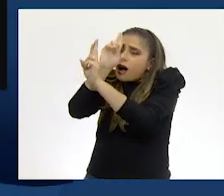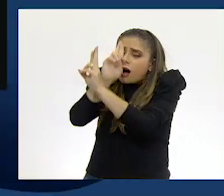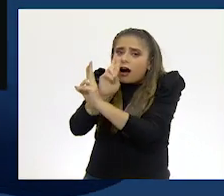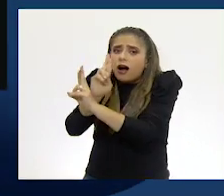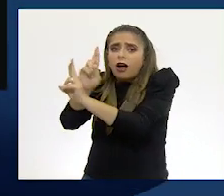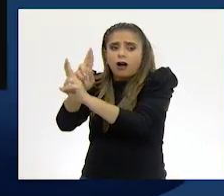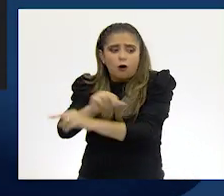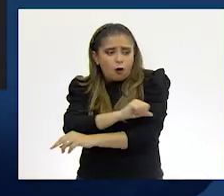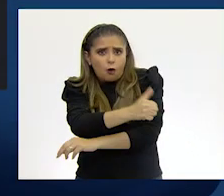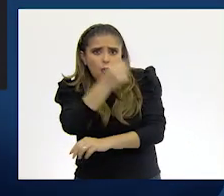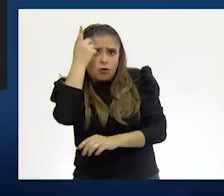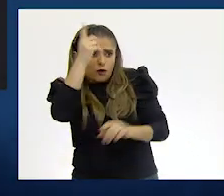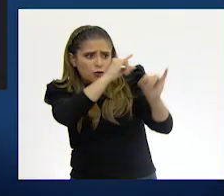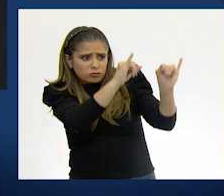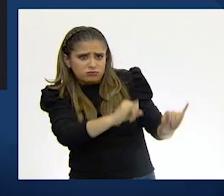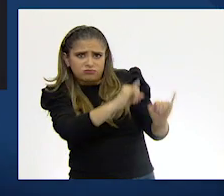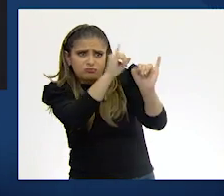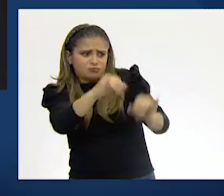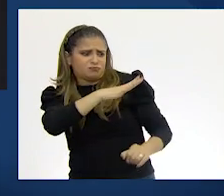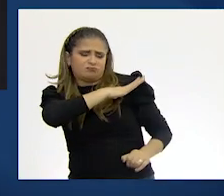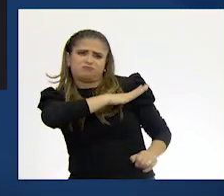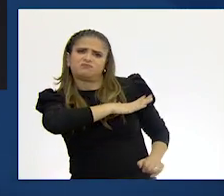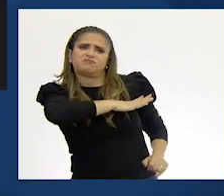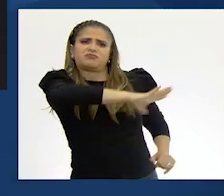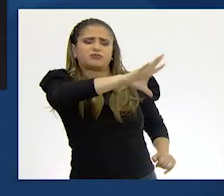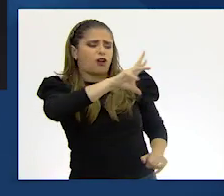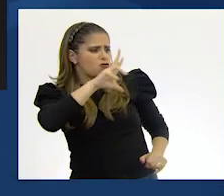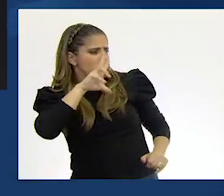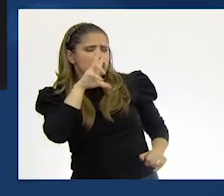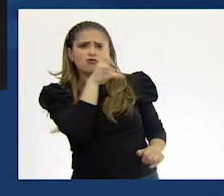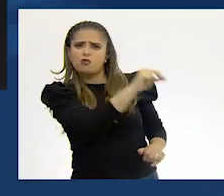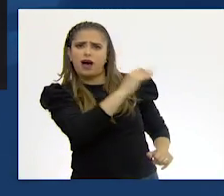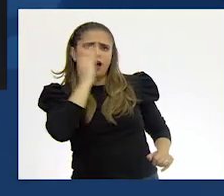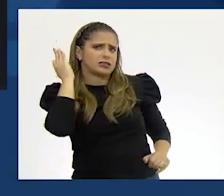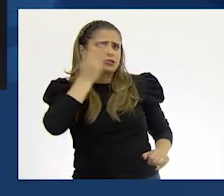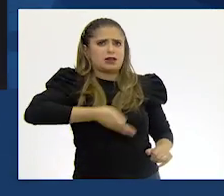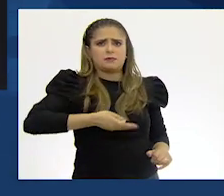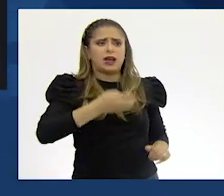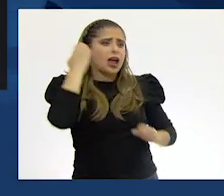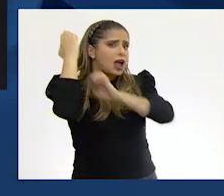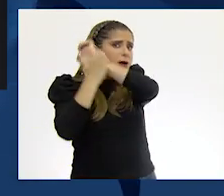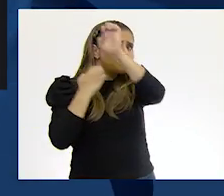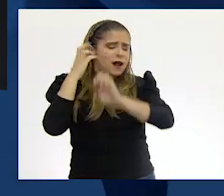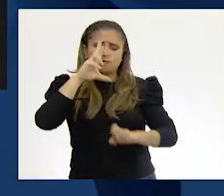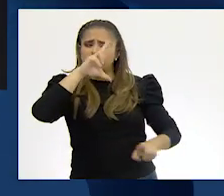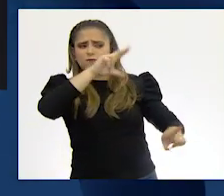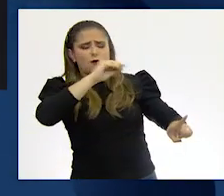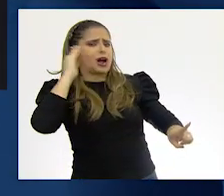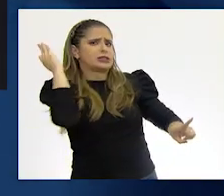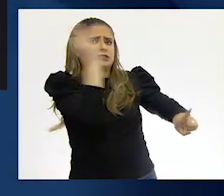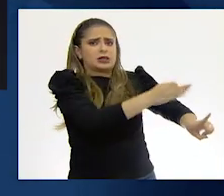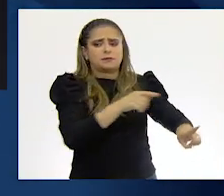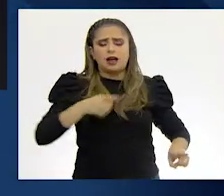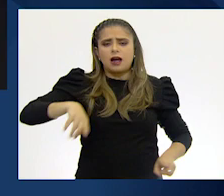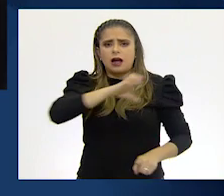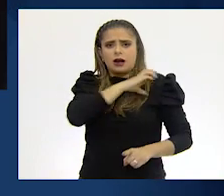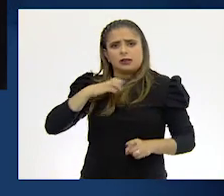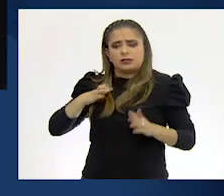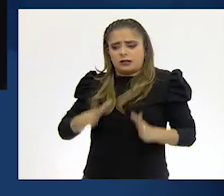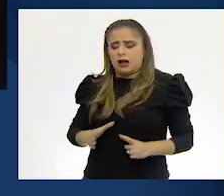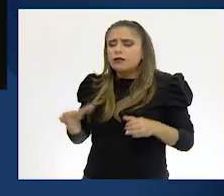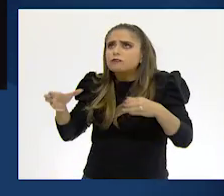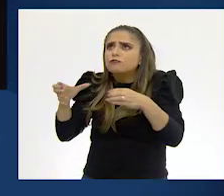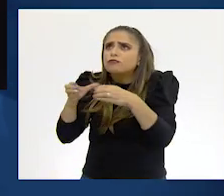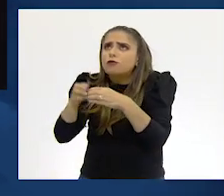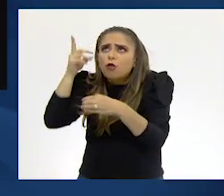los dioses romanos y se negaran a reconocer el carácter divino de los emperadores, así como que rechazaran